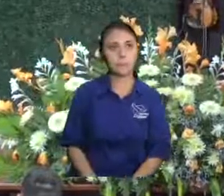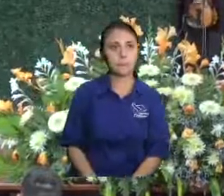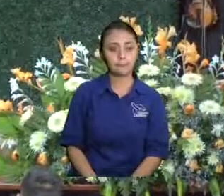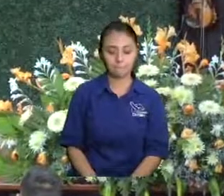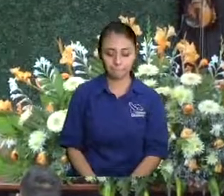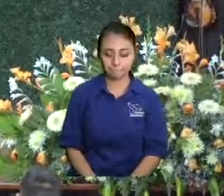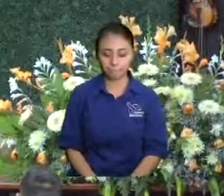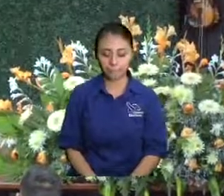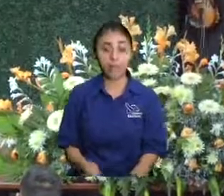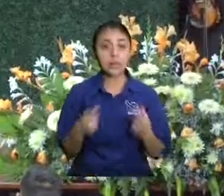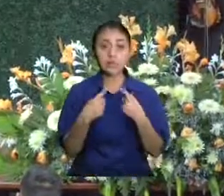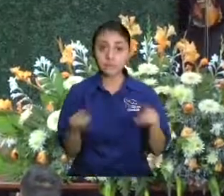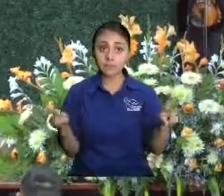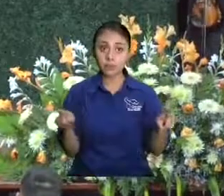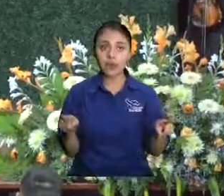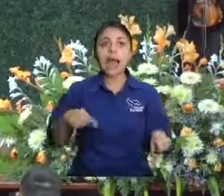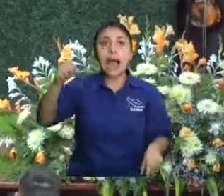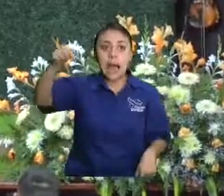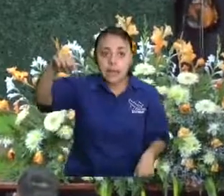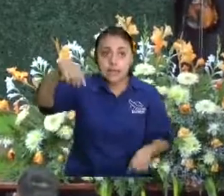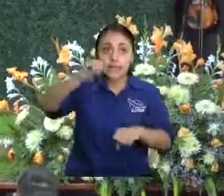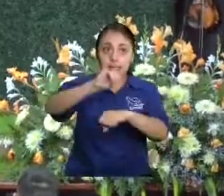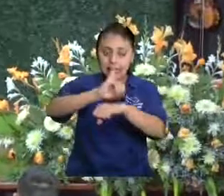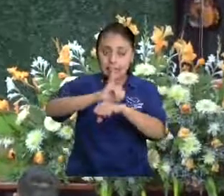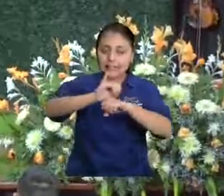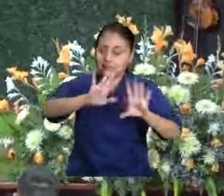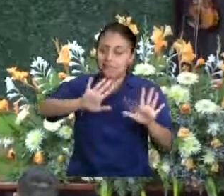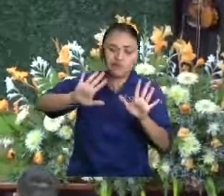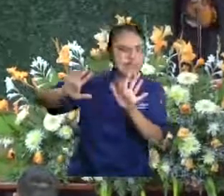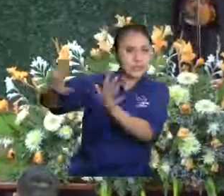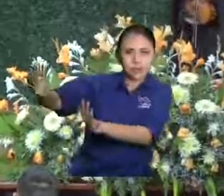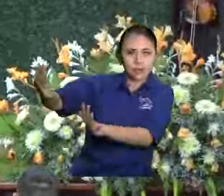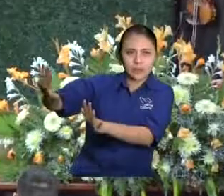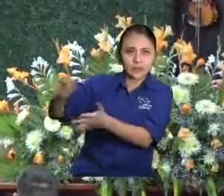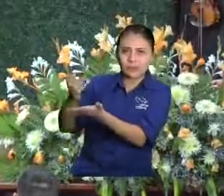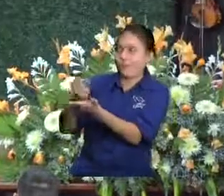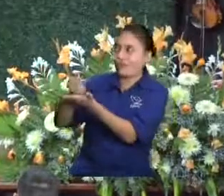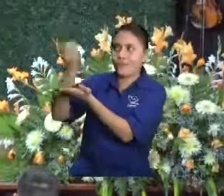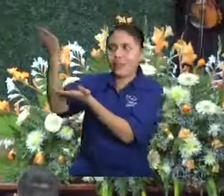es una exageración. Pero pueblo que menosprecia haciendo eso es